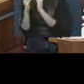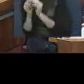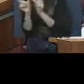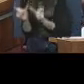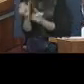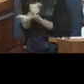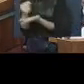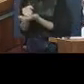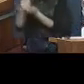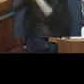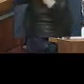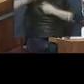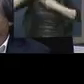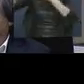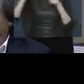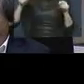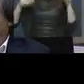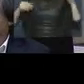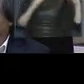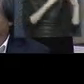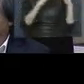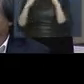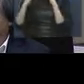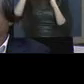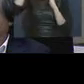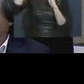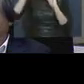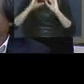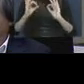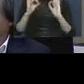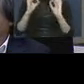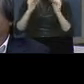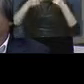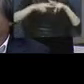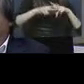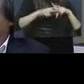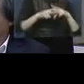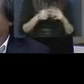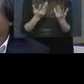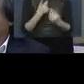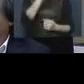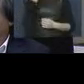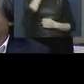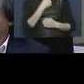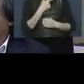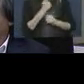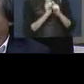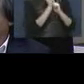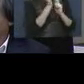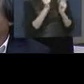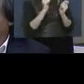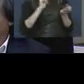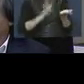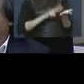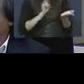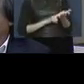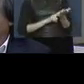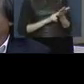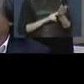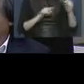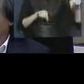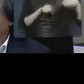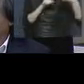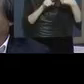muy técnica, que tiene por objeto resolver los conflictos entre contribuyentes con el Estado. Es una justicia que nace en el primer gobierno